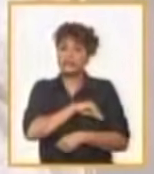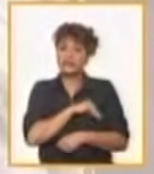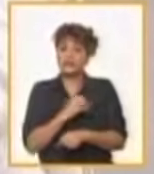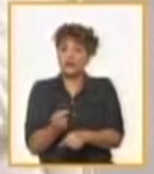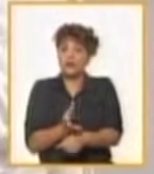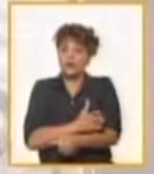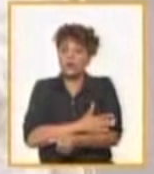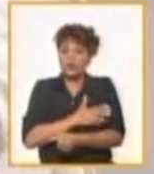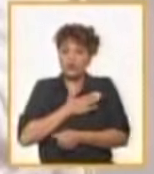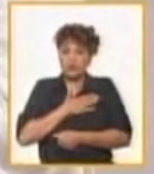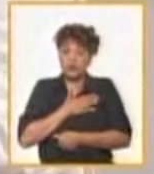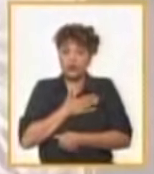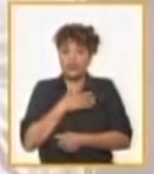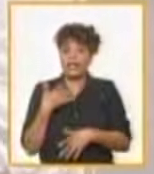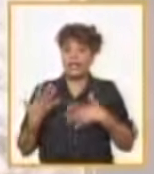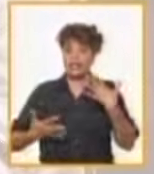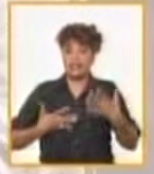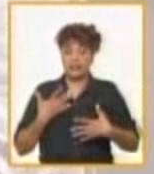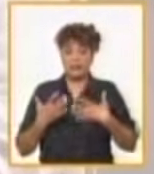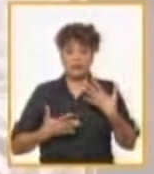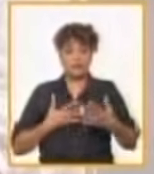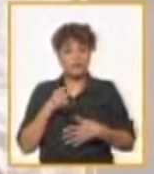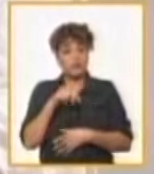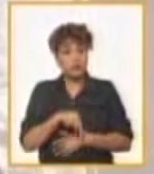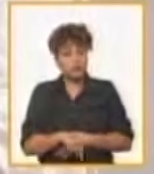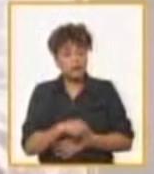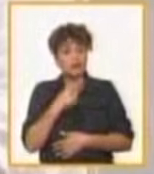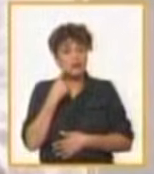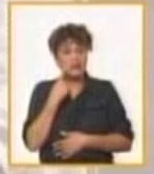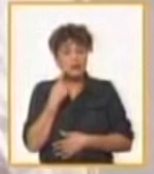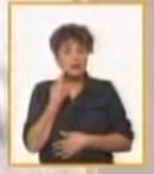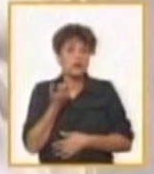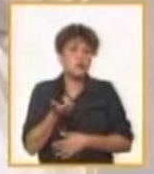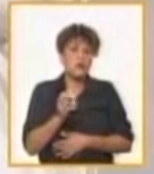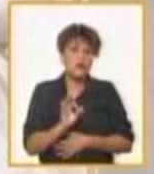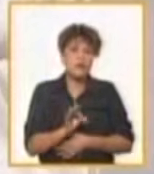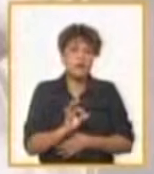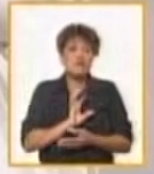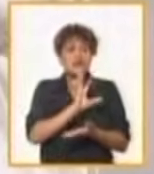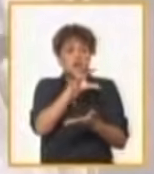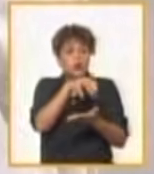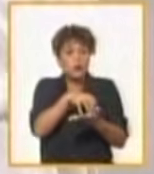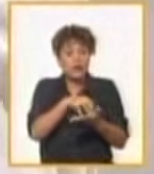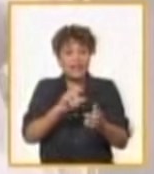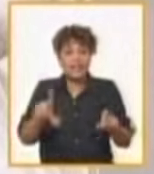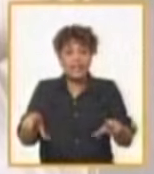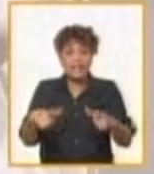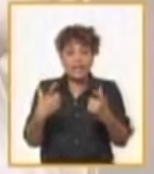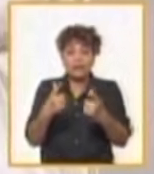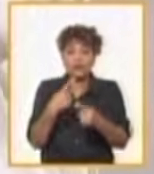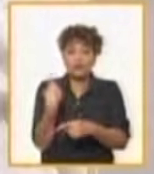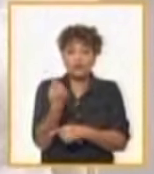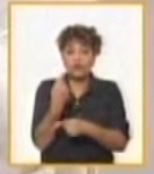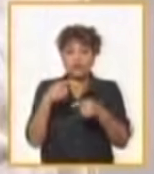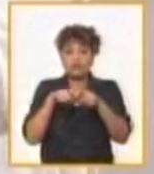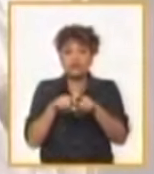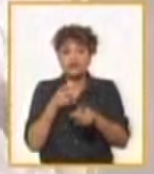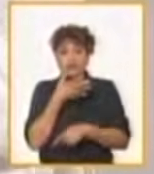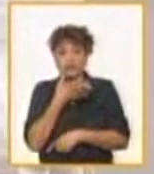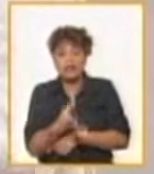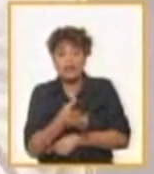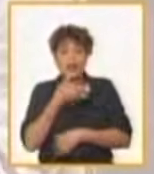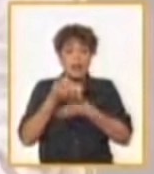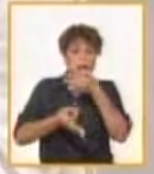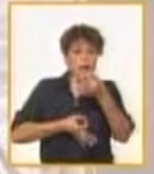la propia celebración de hoy, por ejemplo, haya sucedido allí en ese acto emocionante, sincero,